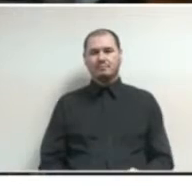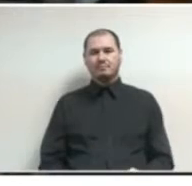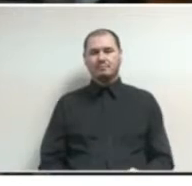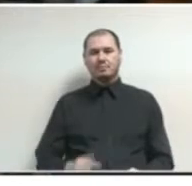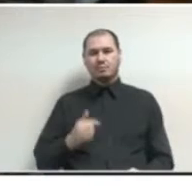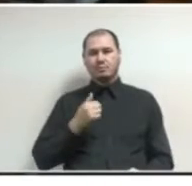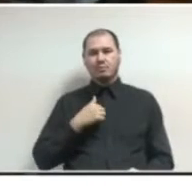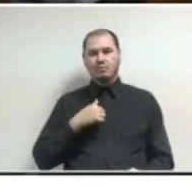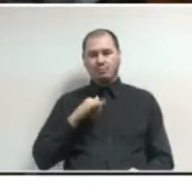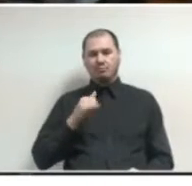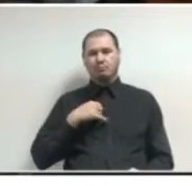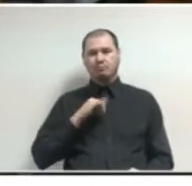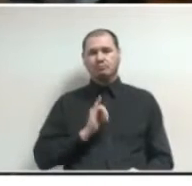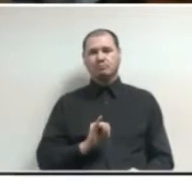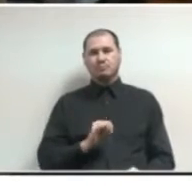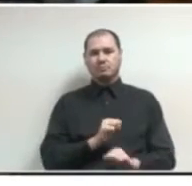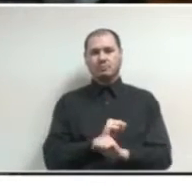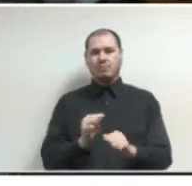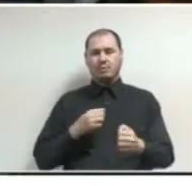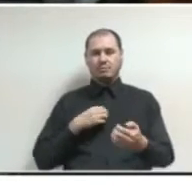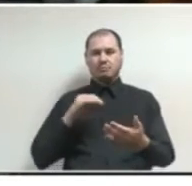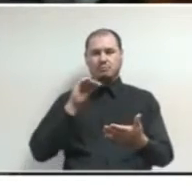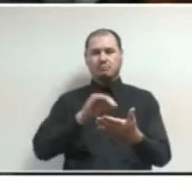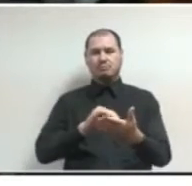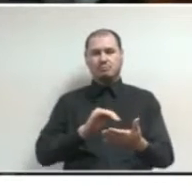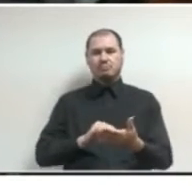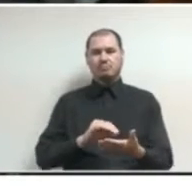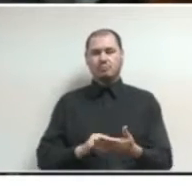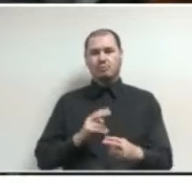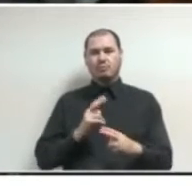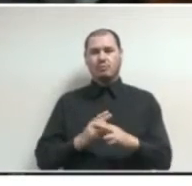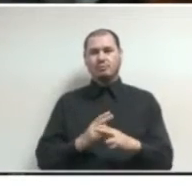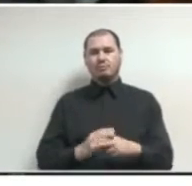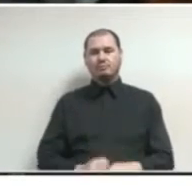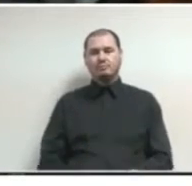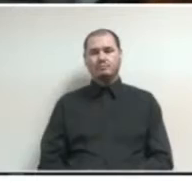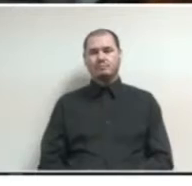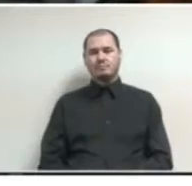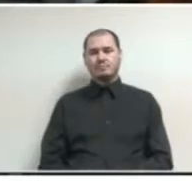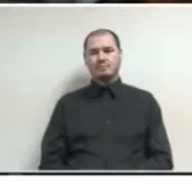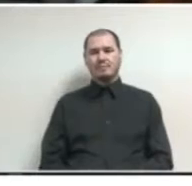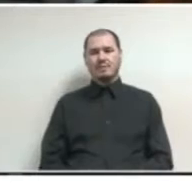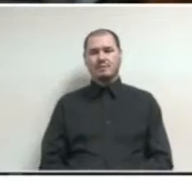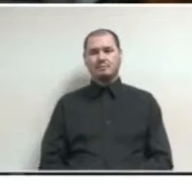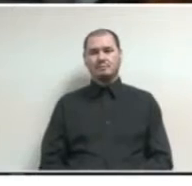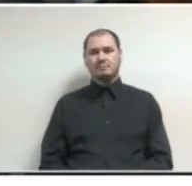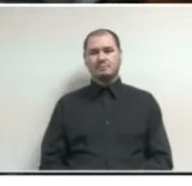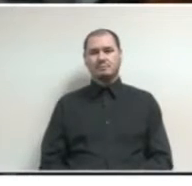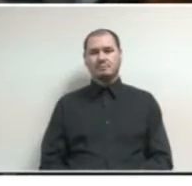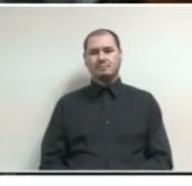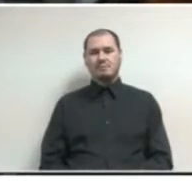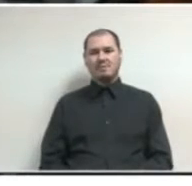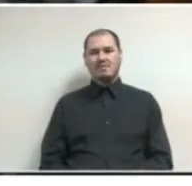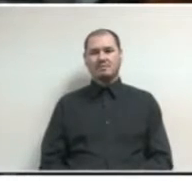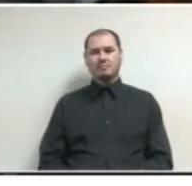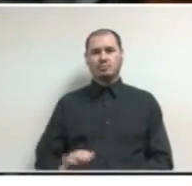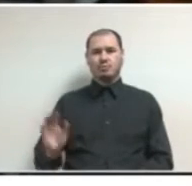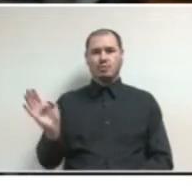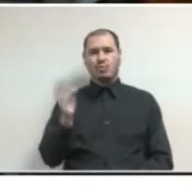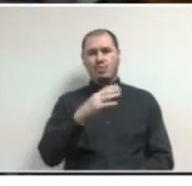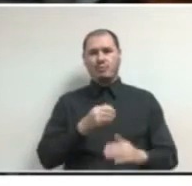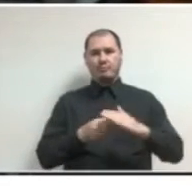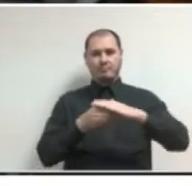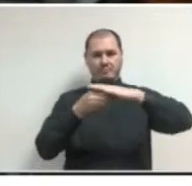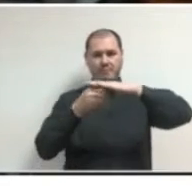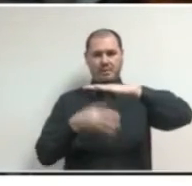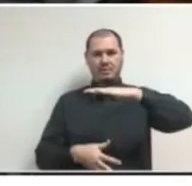estaré en contacto. Upe Catuche, y obviamente aquí con la. Ambos asaltas y nada, IP, Shemarandú, Coares de